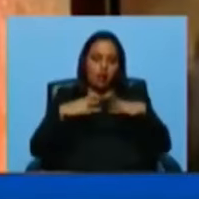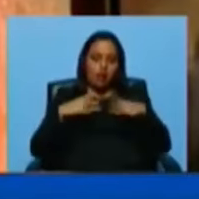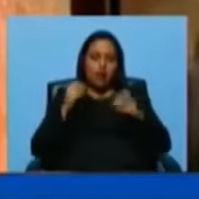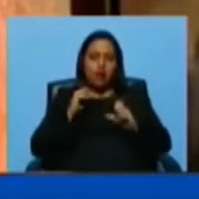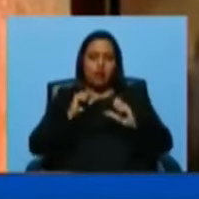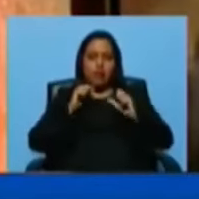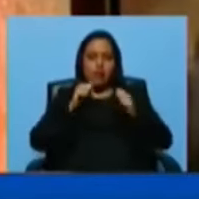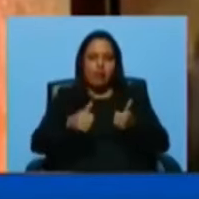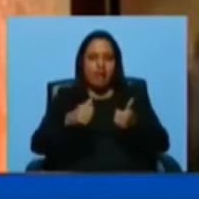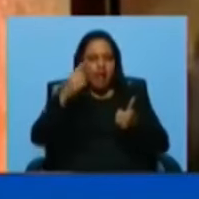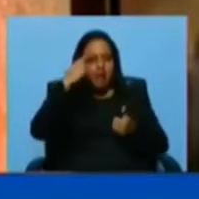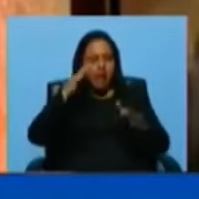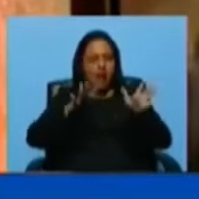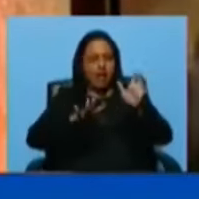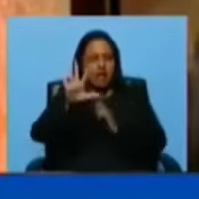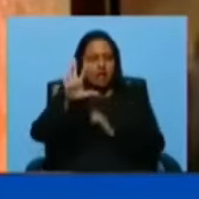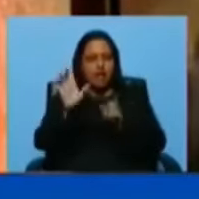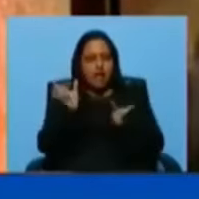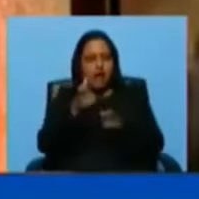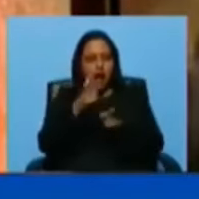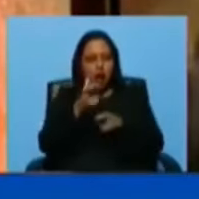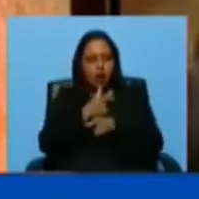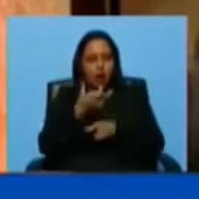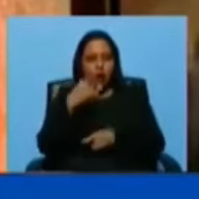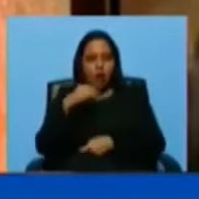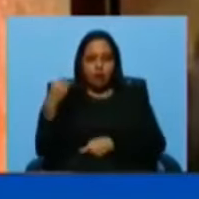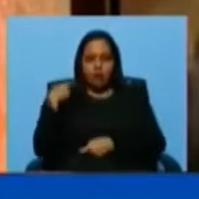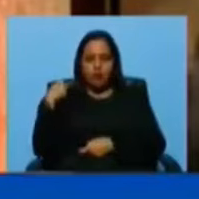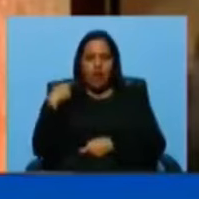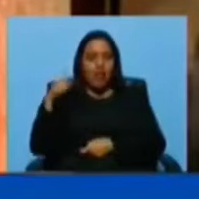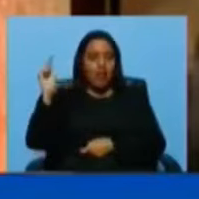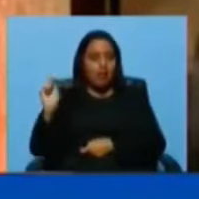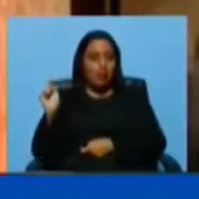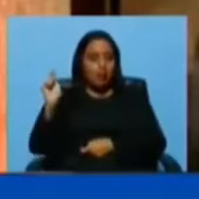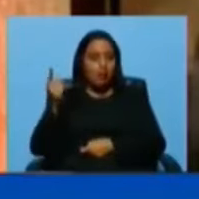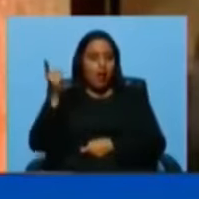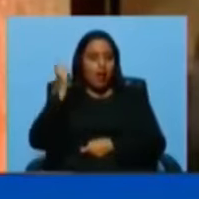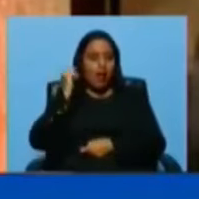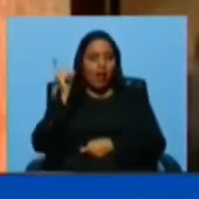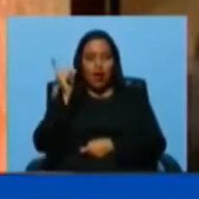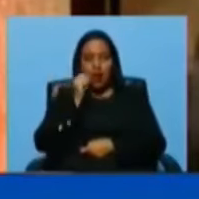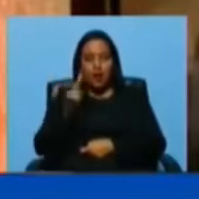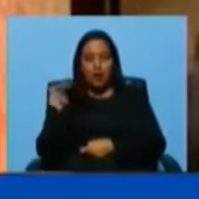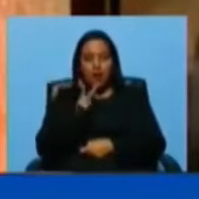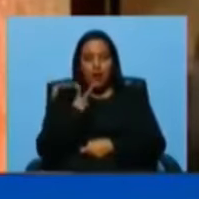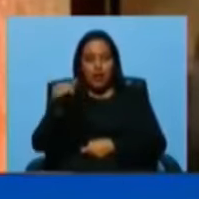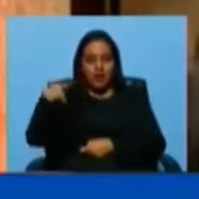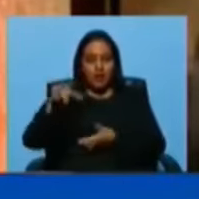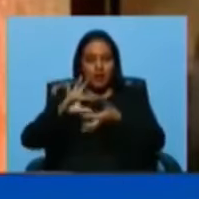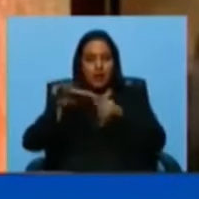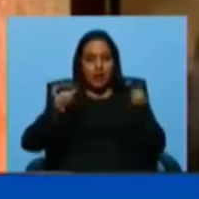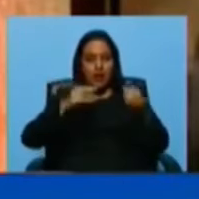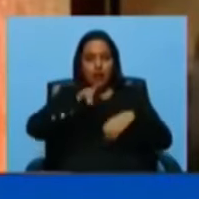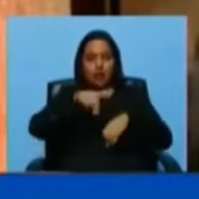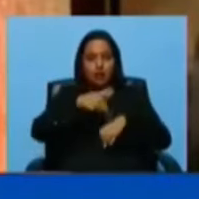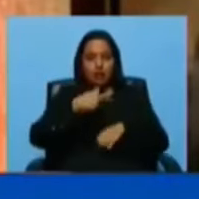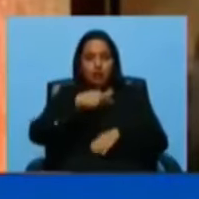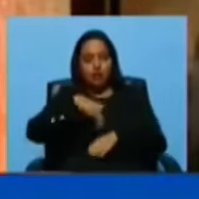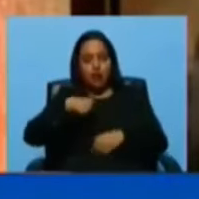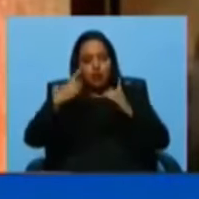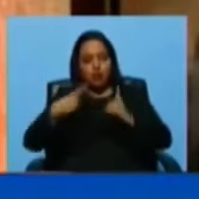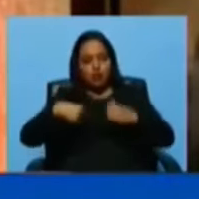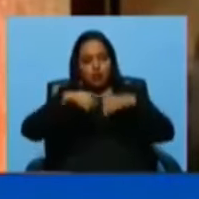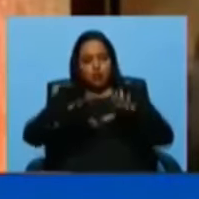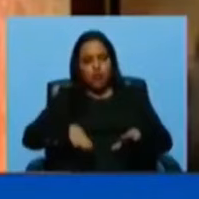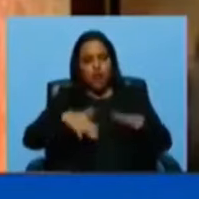próximo día 15 de agosto están recibiendo esa noticia los diputados y diputadas de Venezuela en Cadena Nacional porque vamos